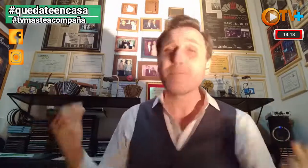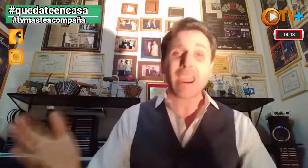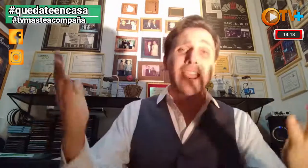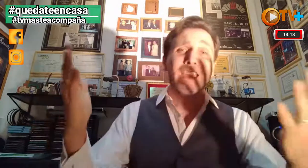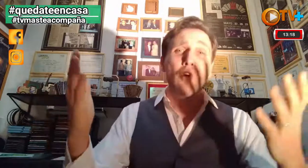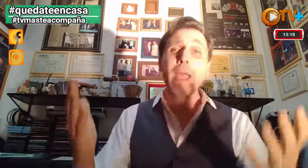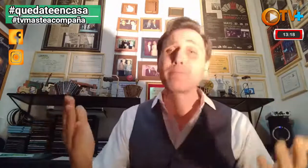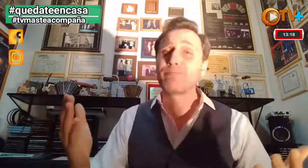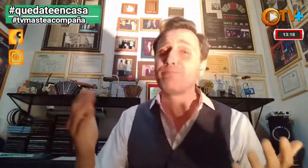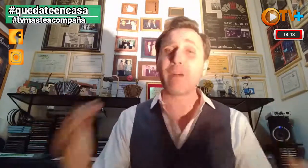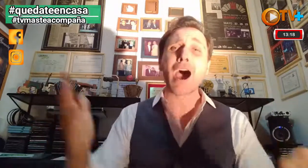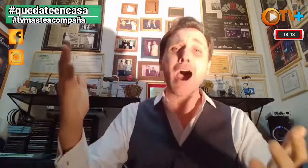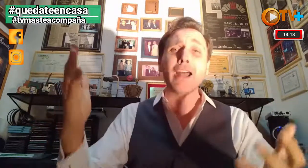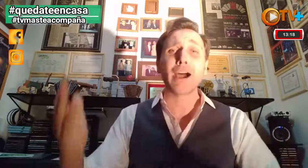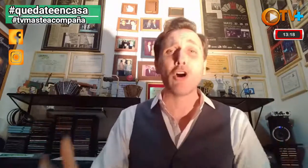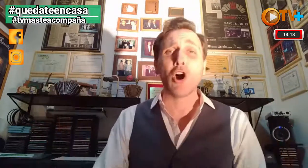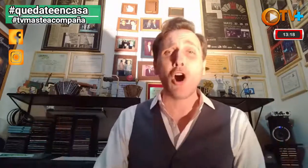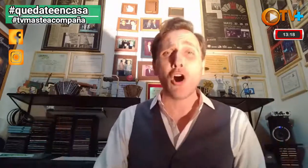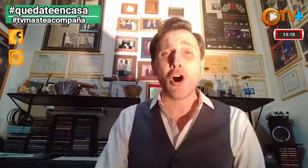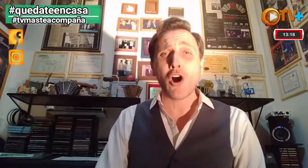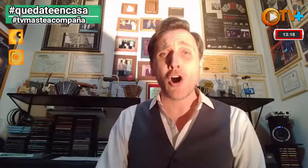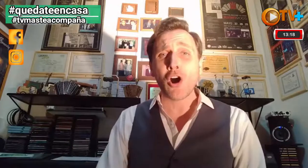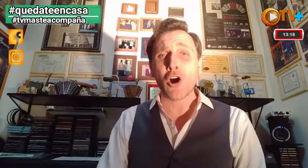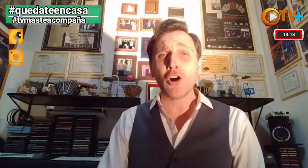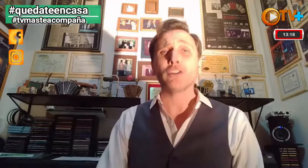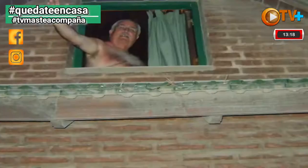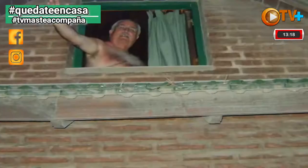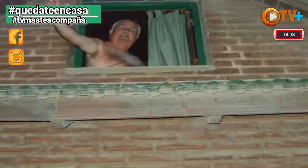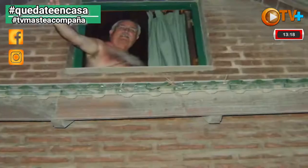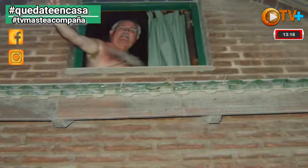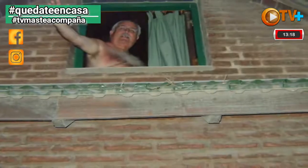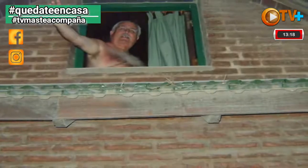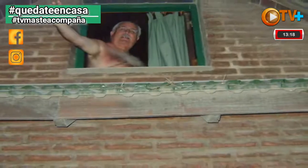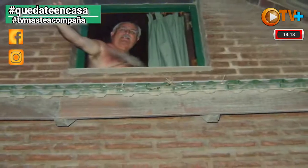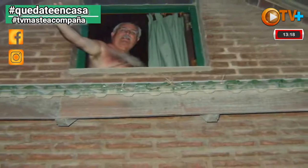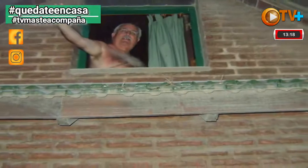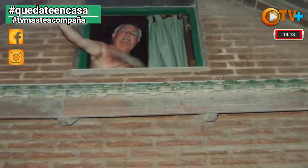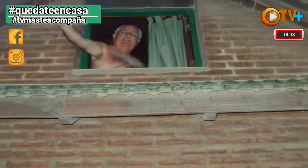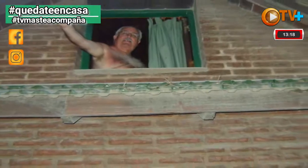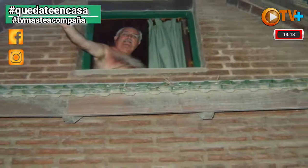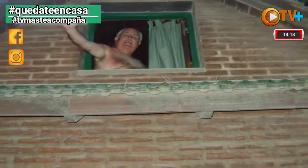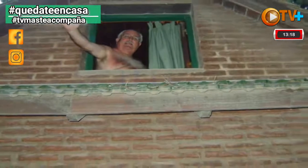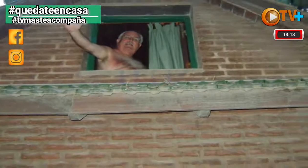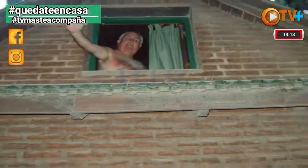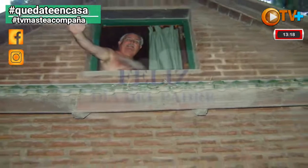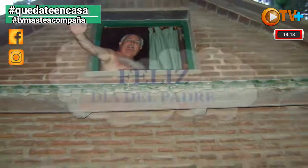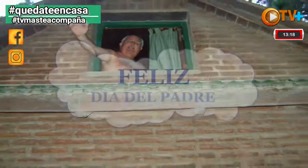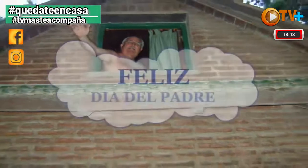viejo mío, es para vos.